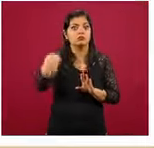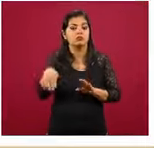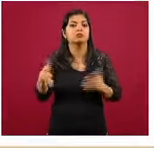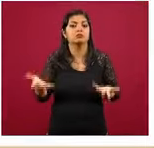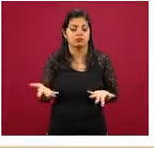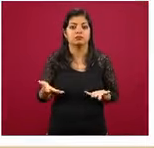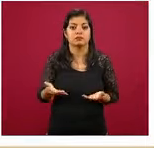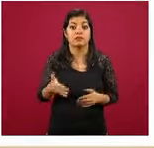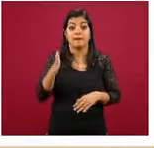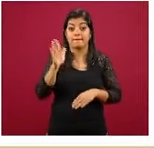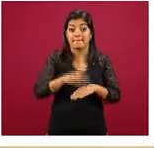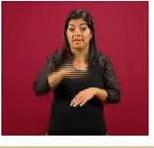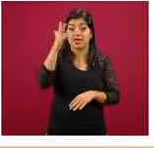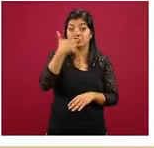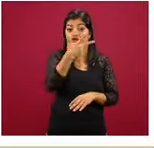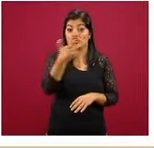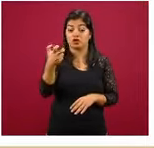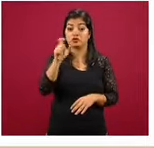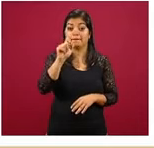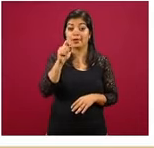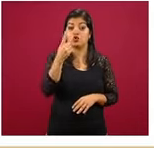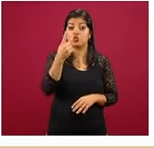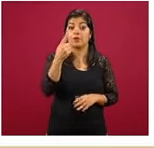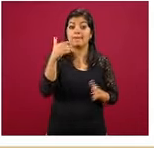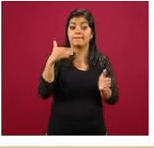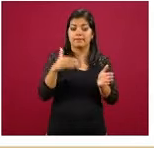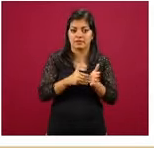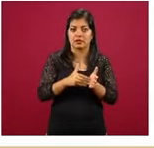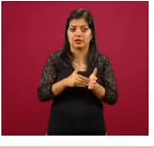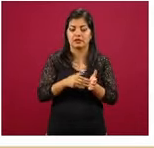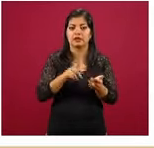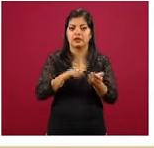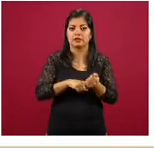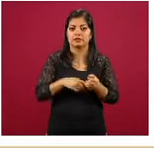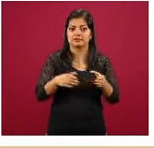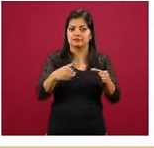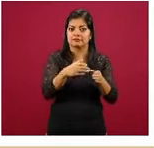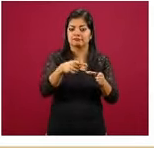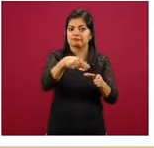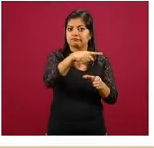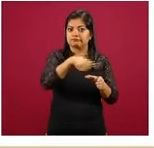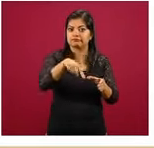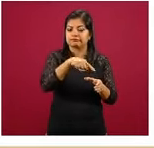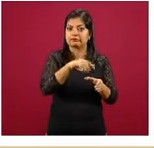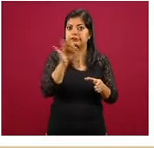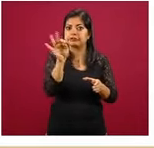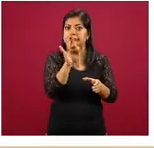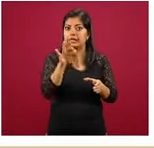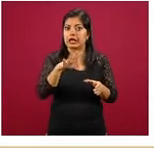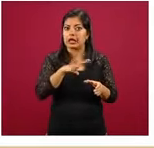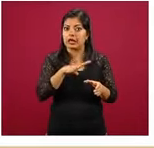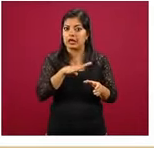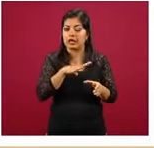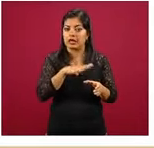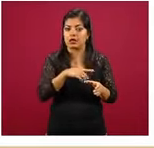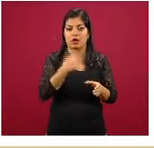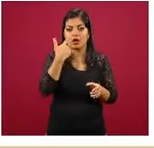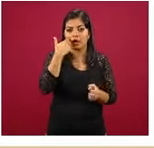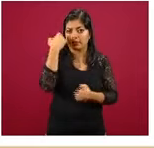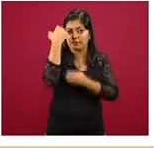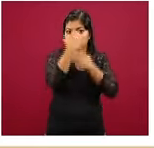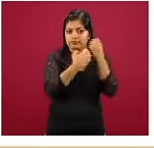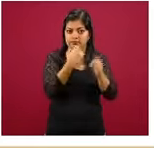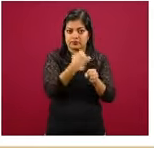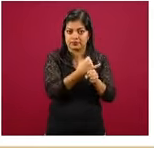de 821,000 las personas que han sido clasificadas como casos sospechosos y han ingresado a un protocolo de